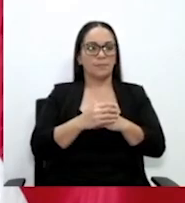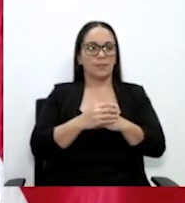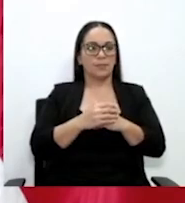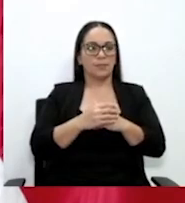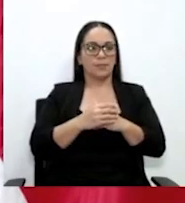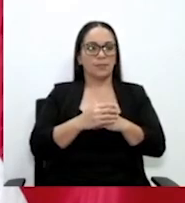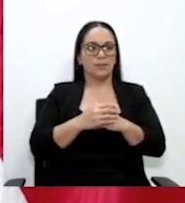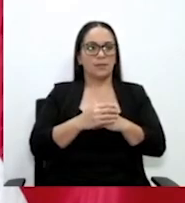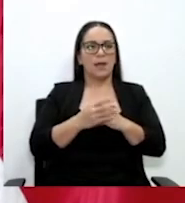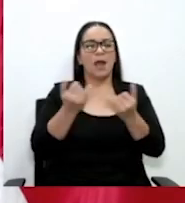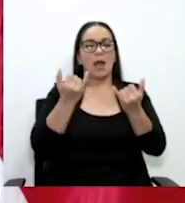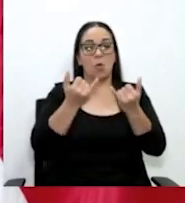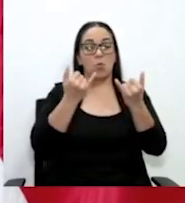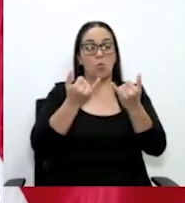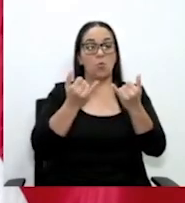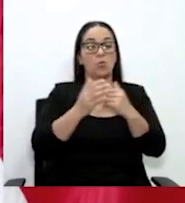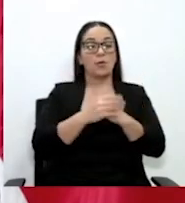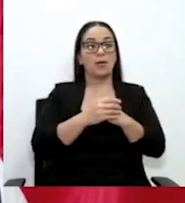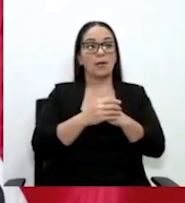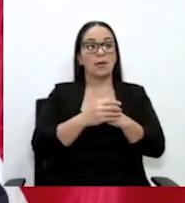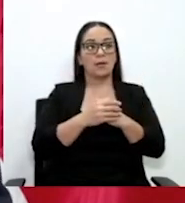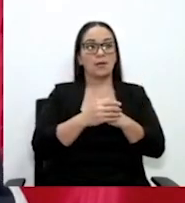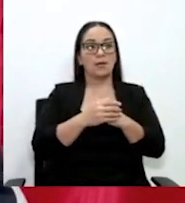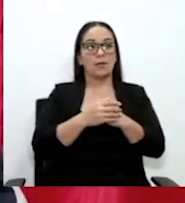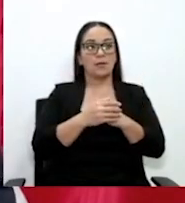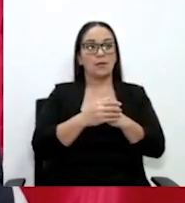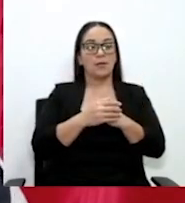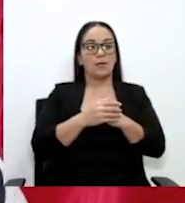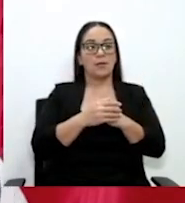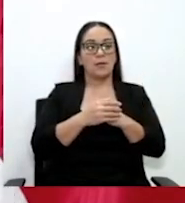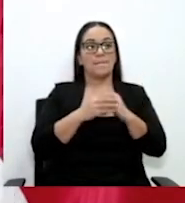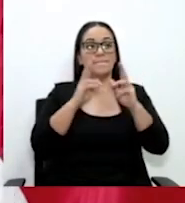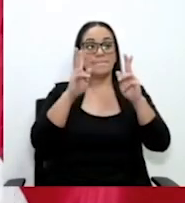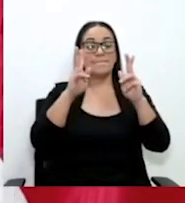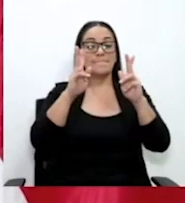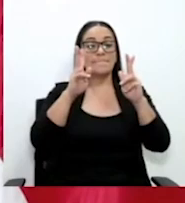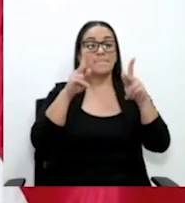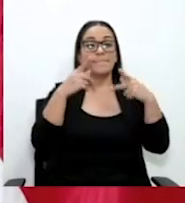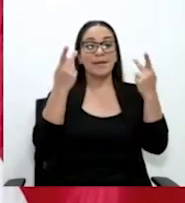despreciadas que la Asamblea Legislativa son los partidos